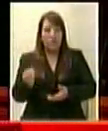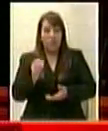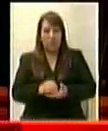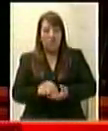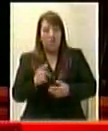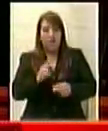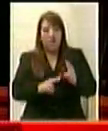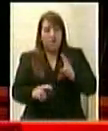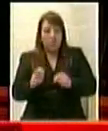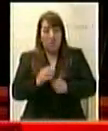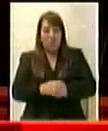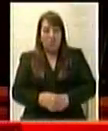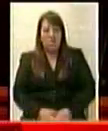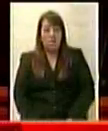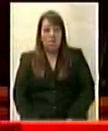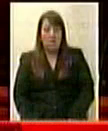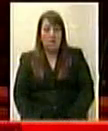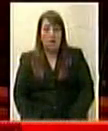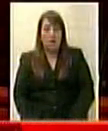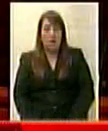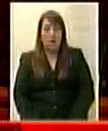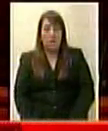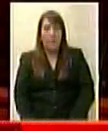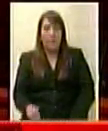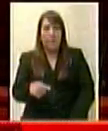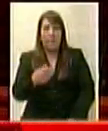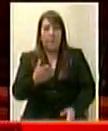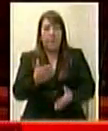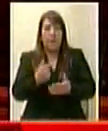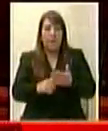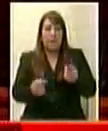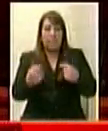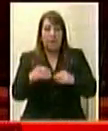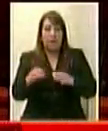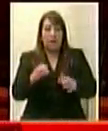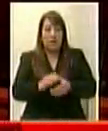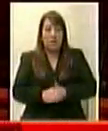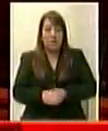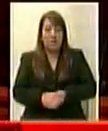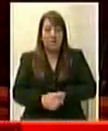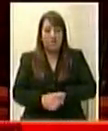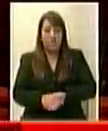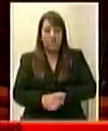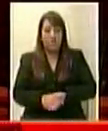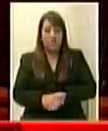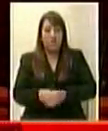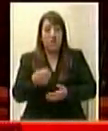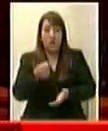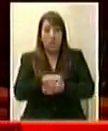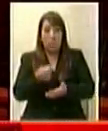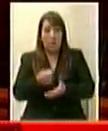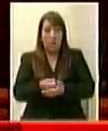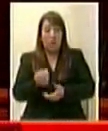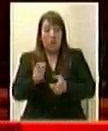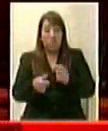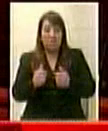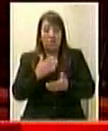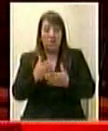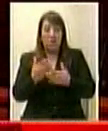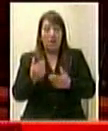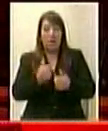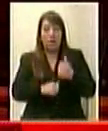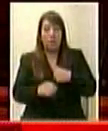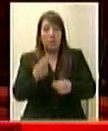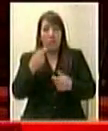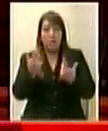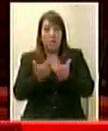de analizar este clamor que vienen haciendo de la indemnización, que por decreto está